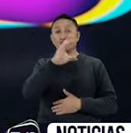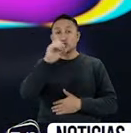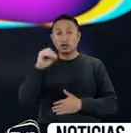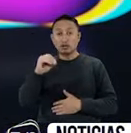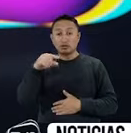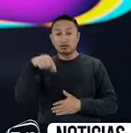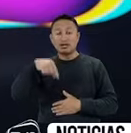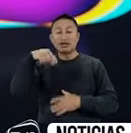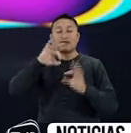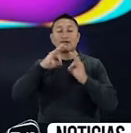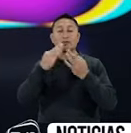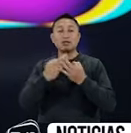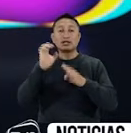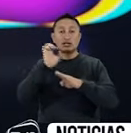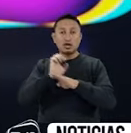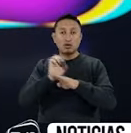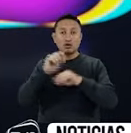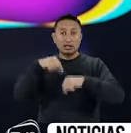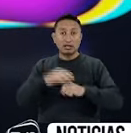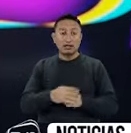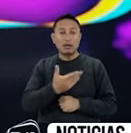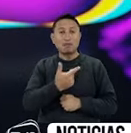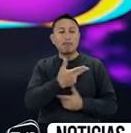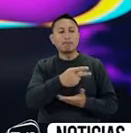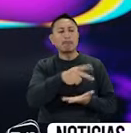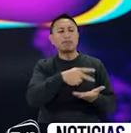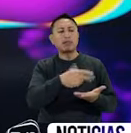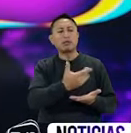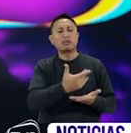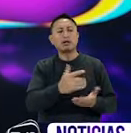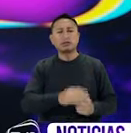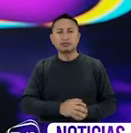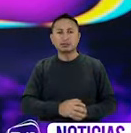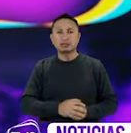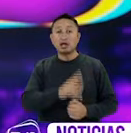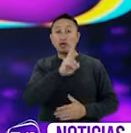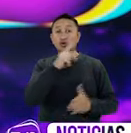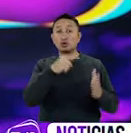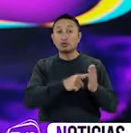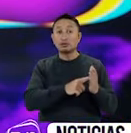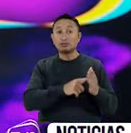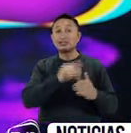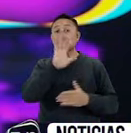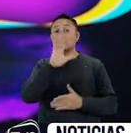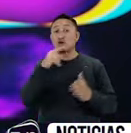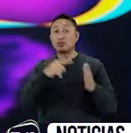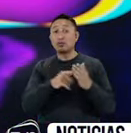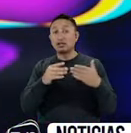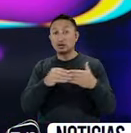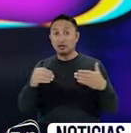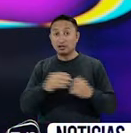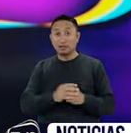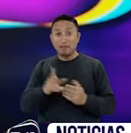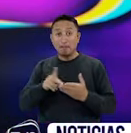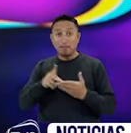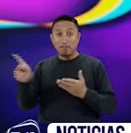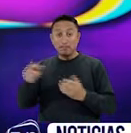eran extorsionadas y les exigían desde 2.000 hasta $5.000. En lo que va del